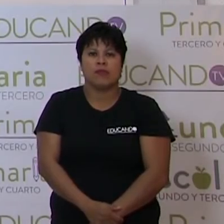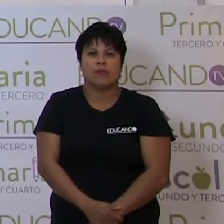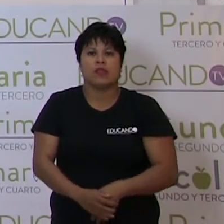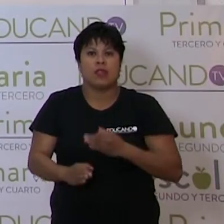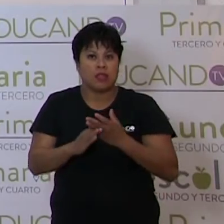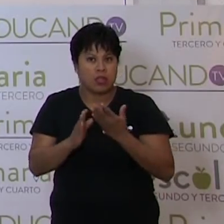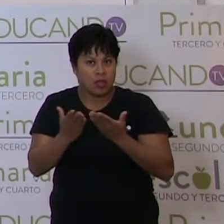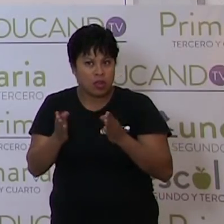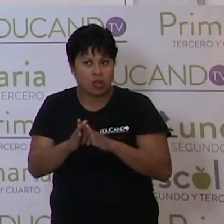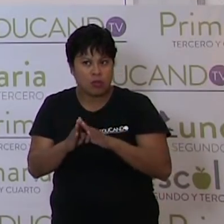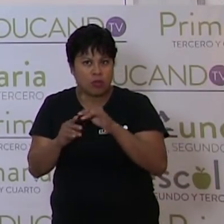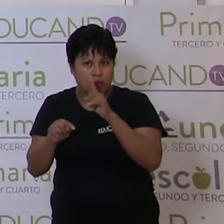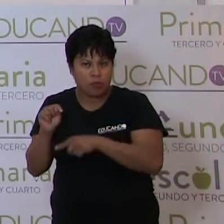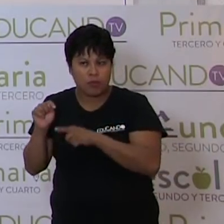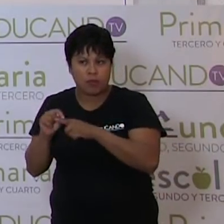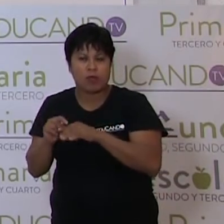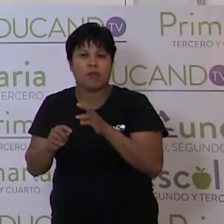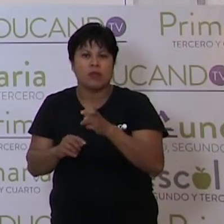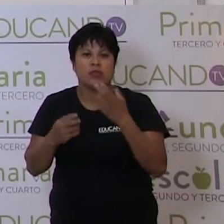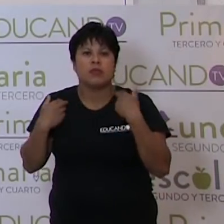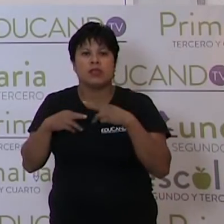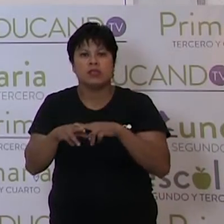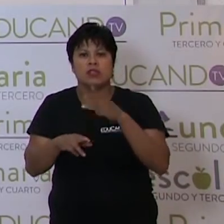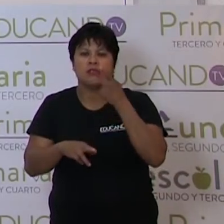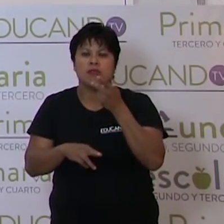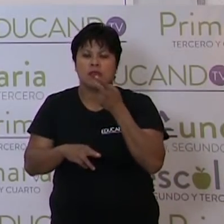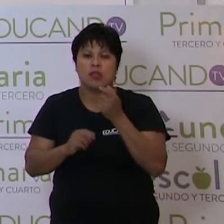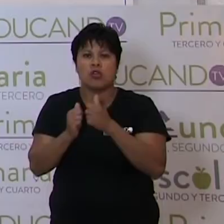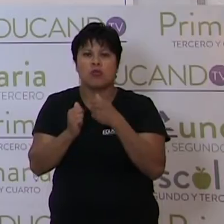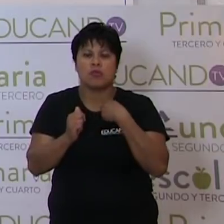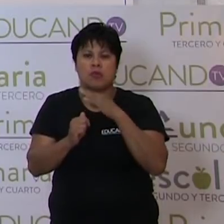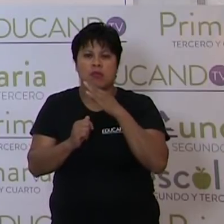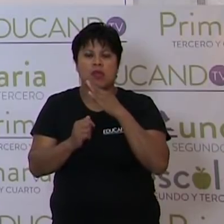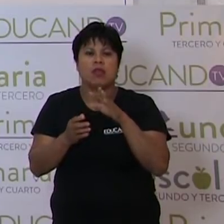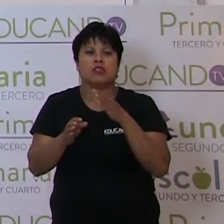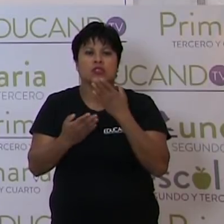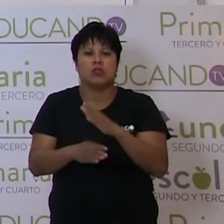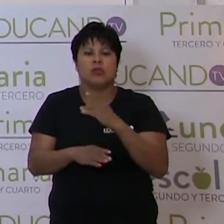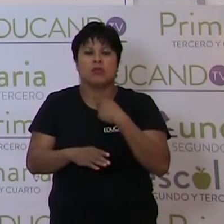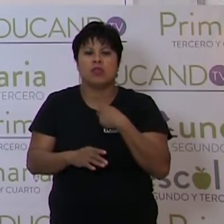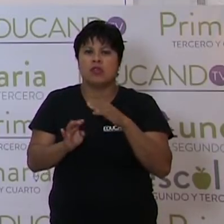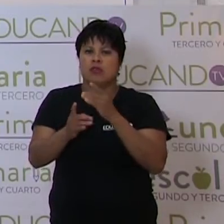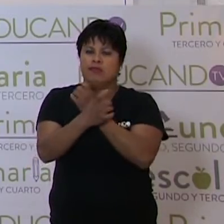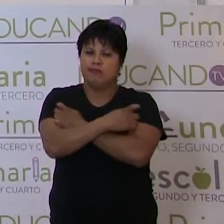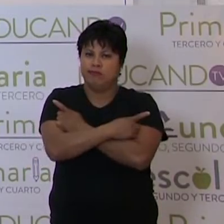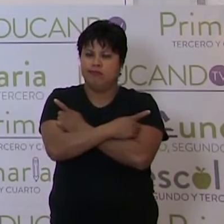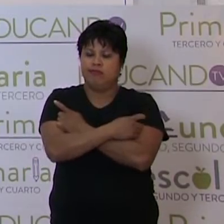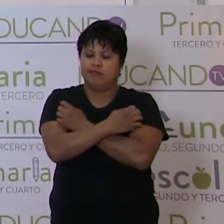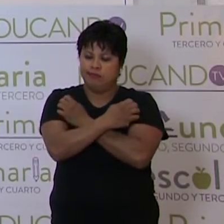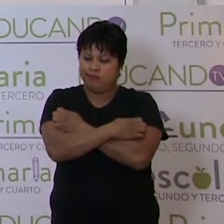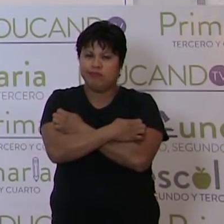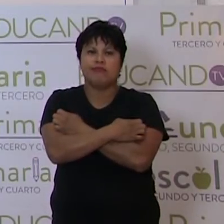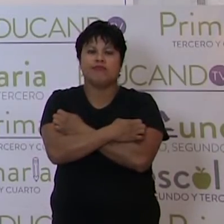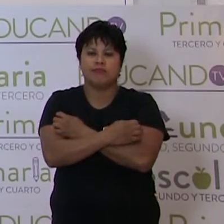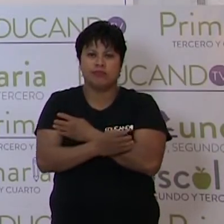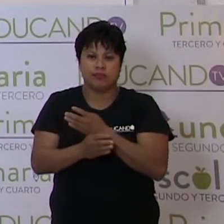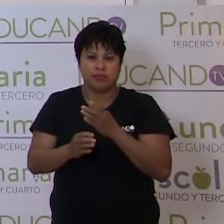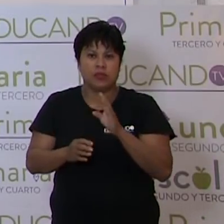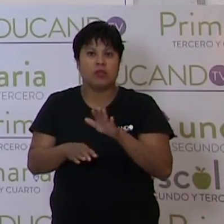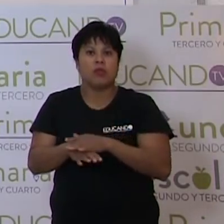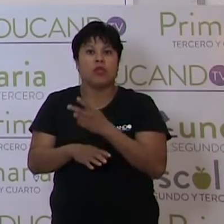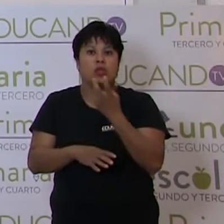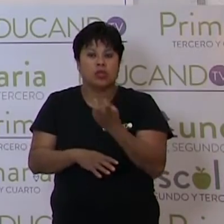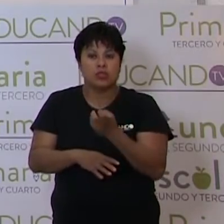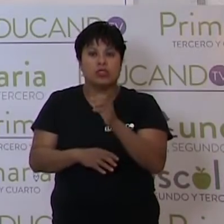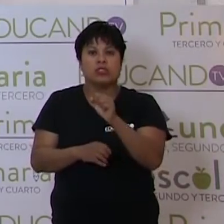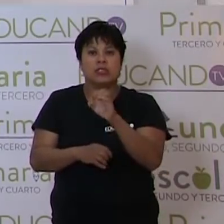A ver cómo dice. Por lo tanto, las maestras hablaron con mi mamá acerca de mi comportamiento. Por eso se